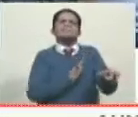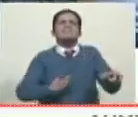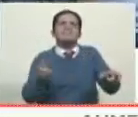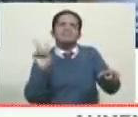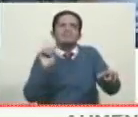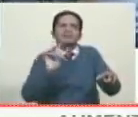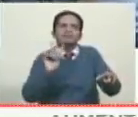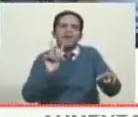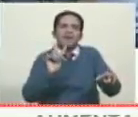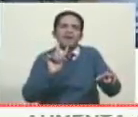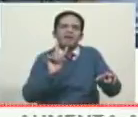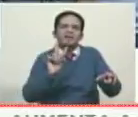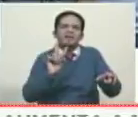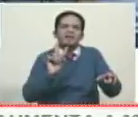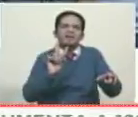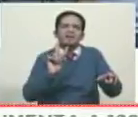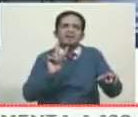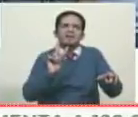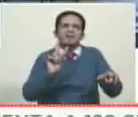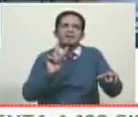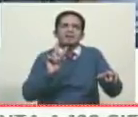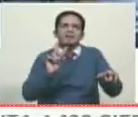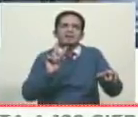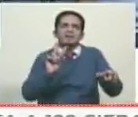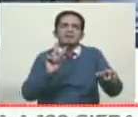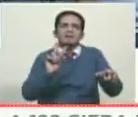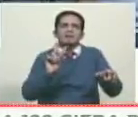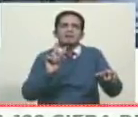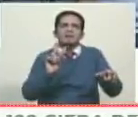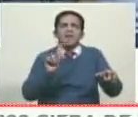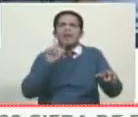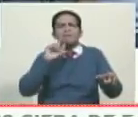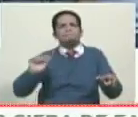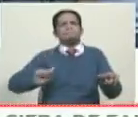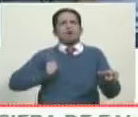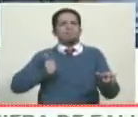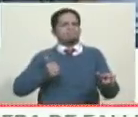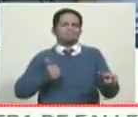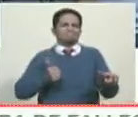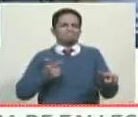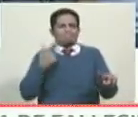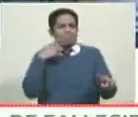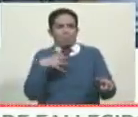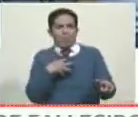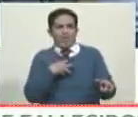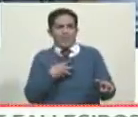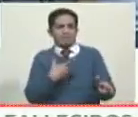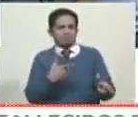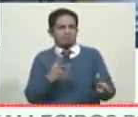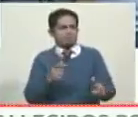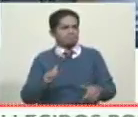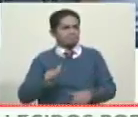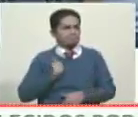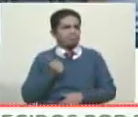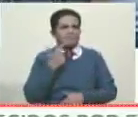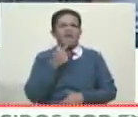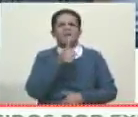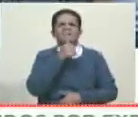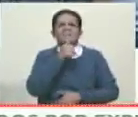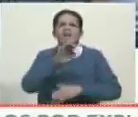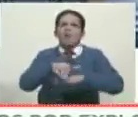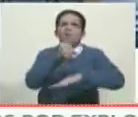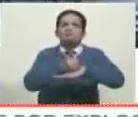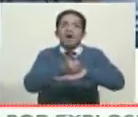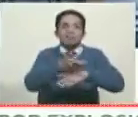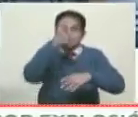formándose tomándose un derecho que tiene es el pueblo y cómo es posible que aquí en